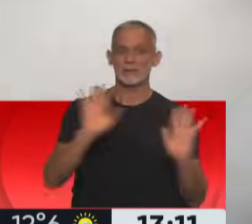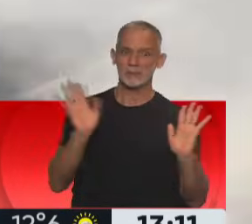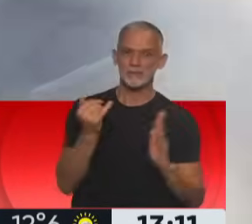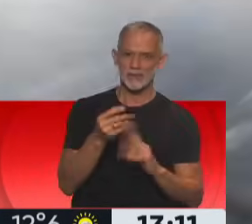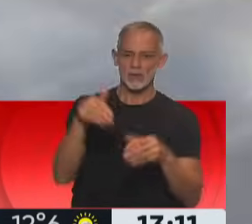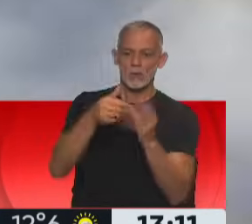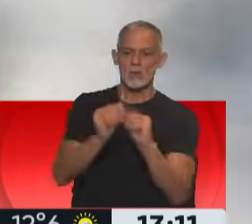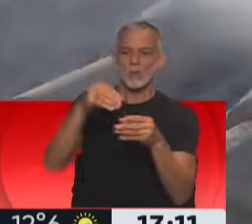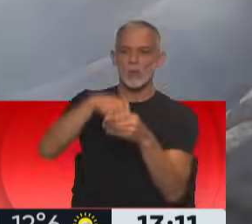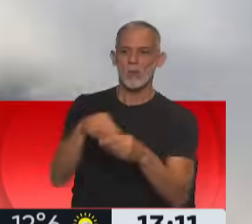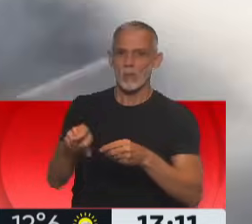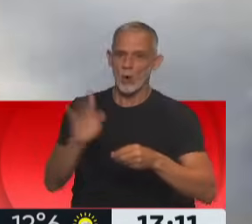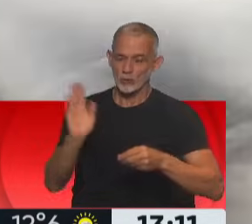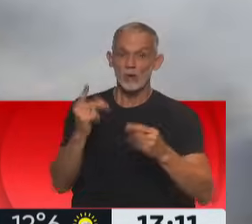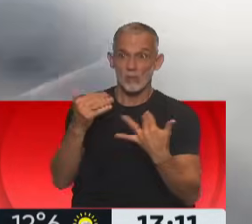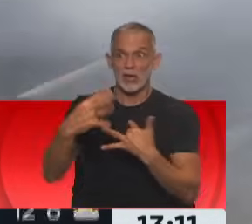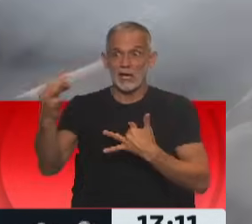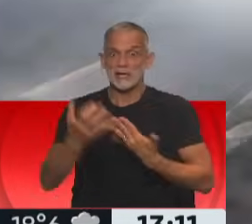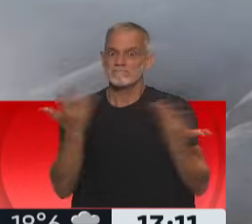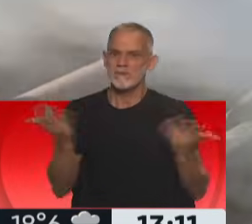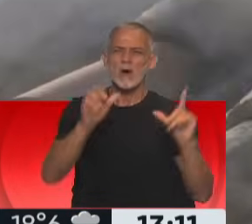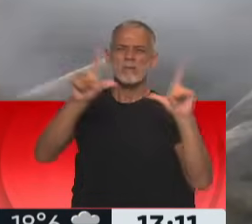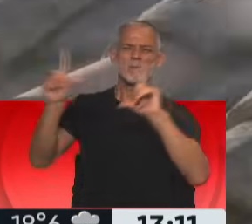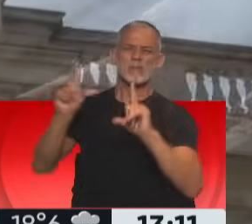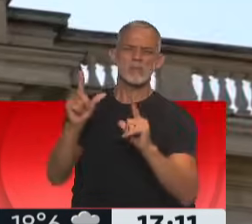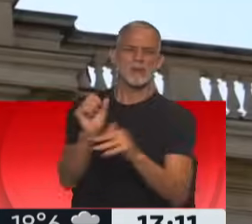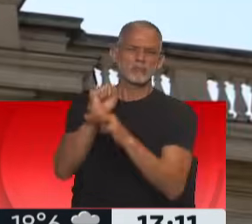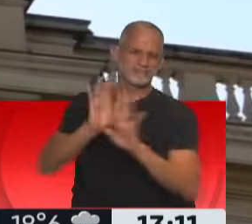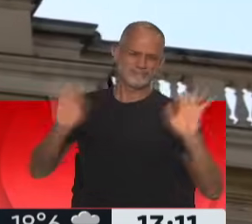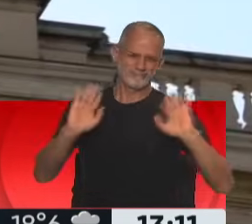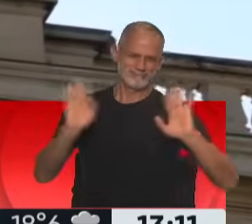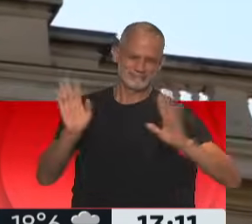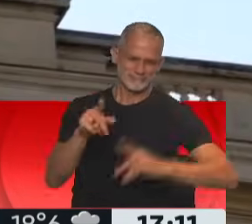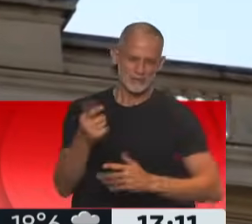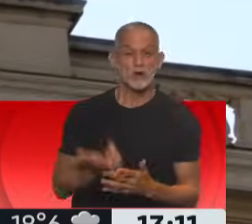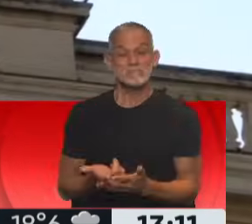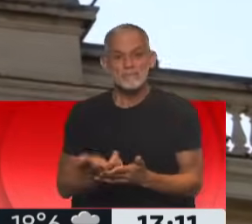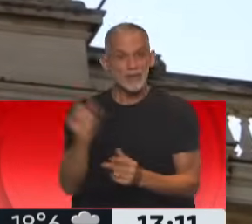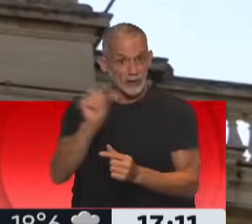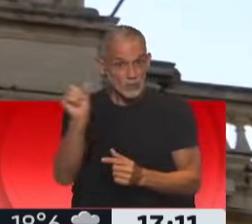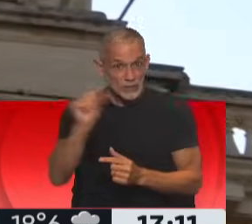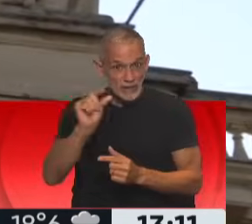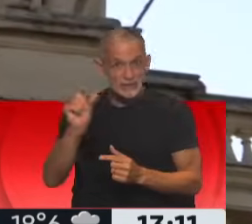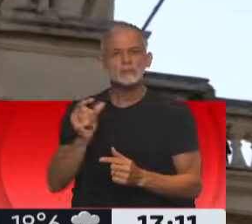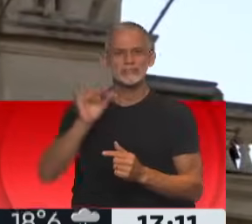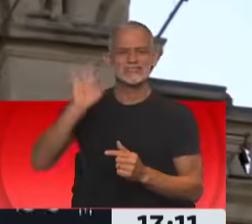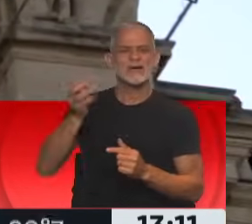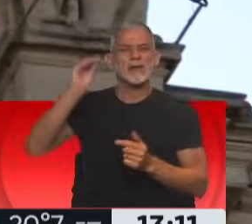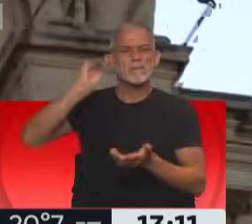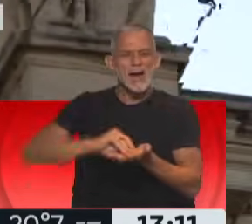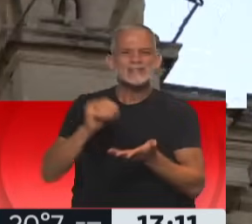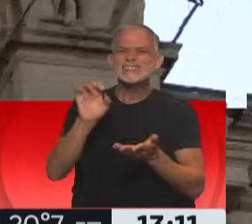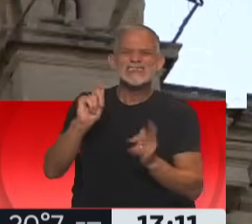su voto y que son papabres, no están entre los favoritos, claro está. En un ratito tendremos más